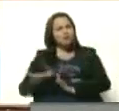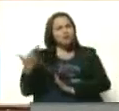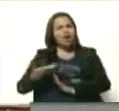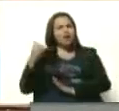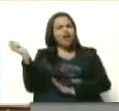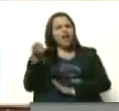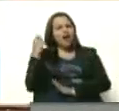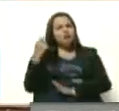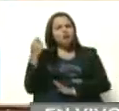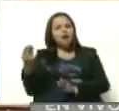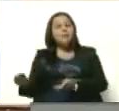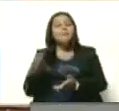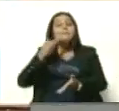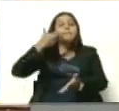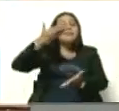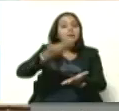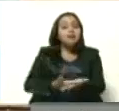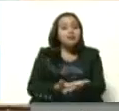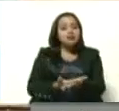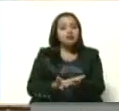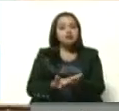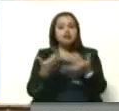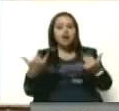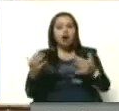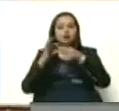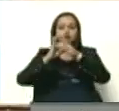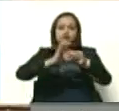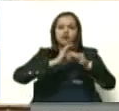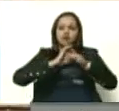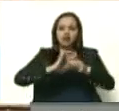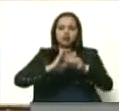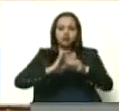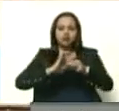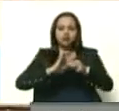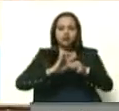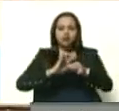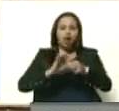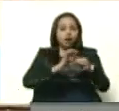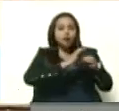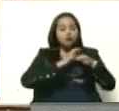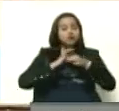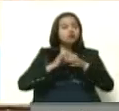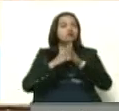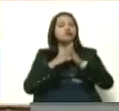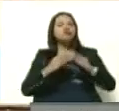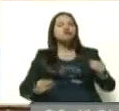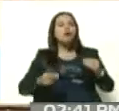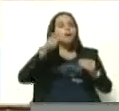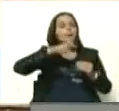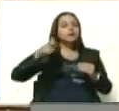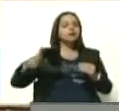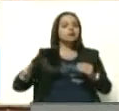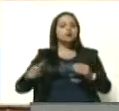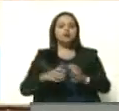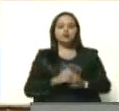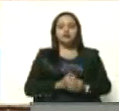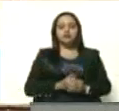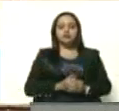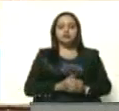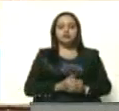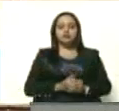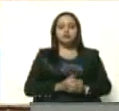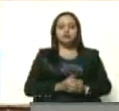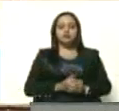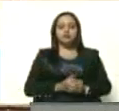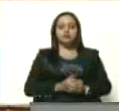nos exige la unidad, la unión de todas y de todos.